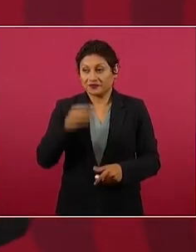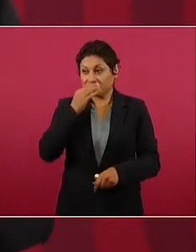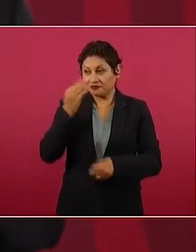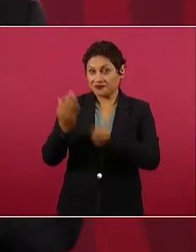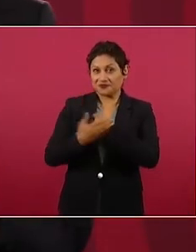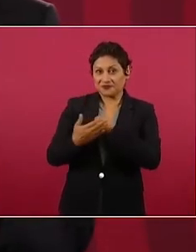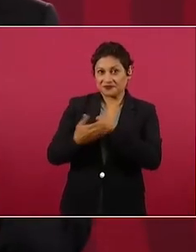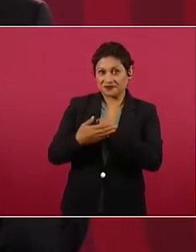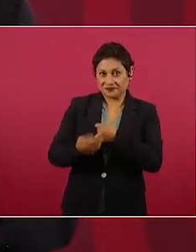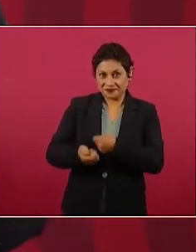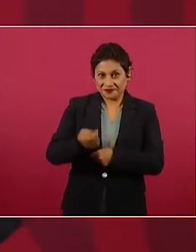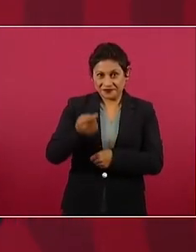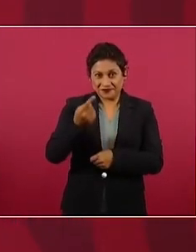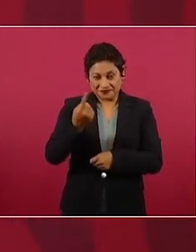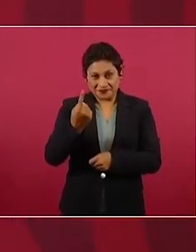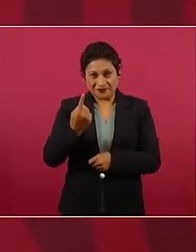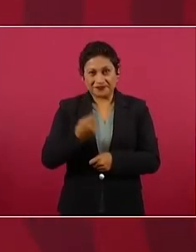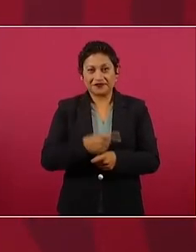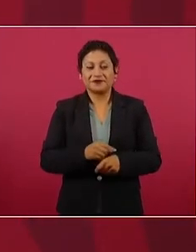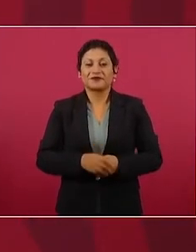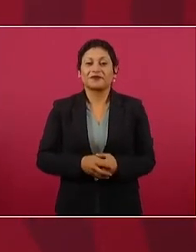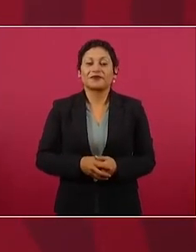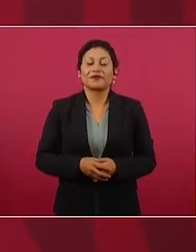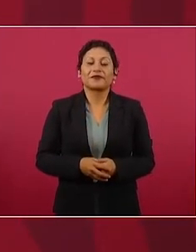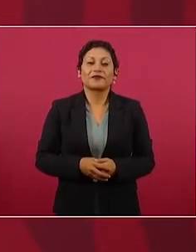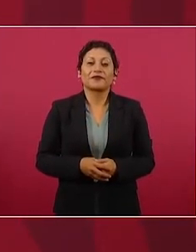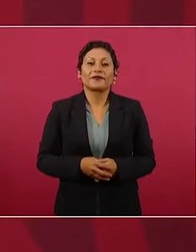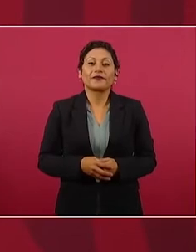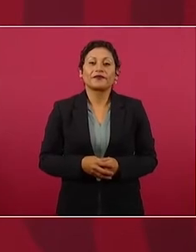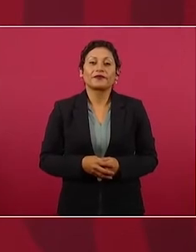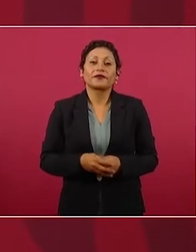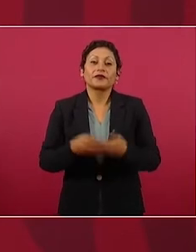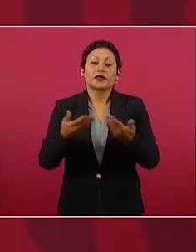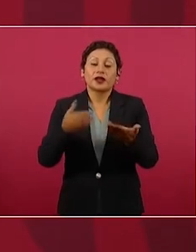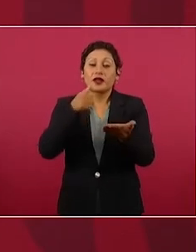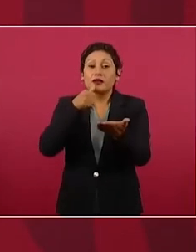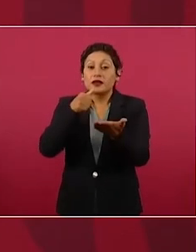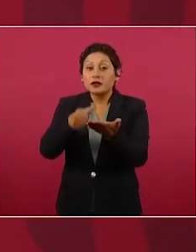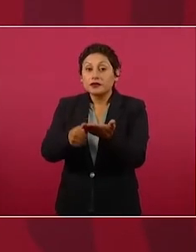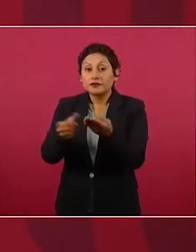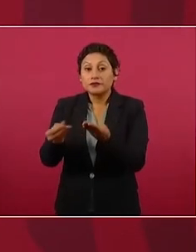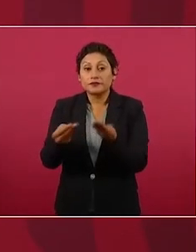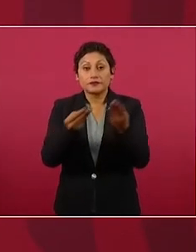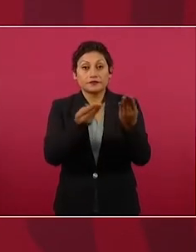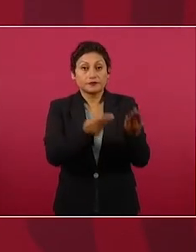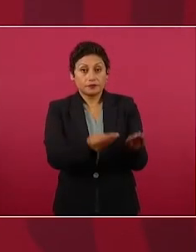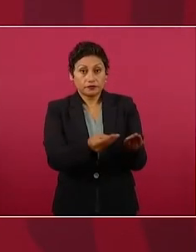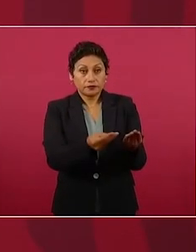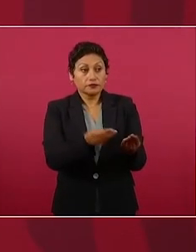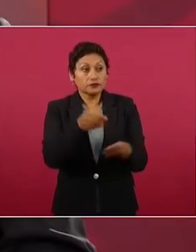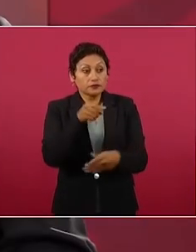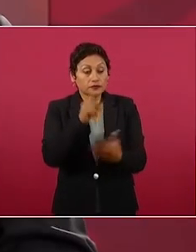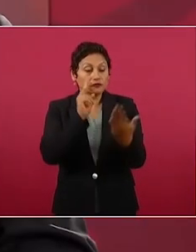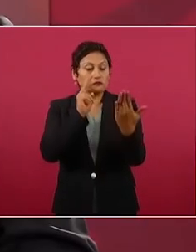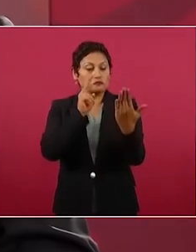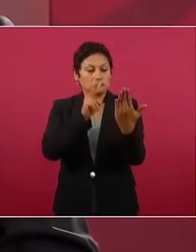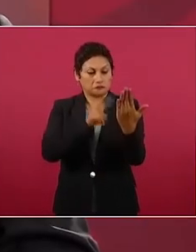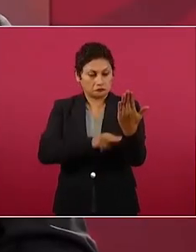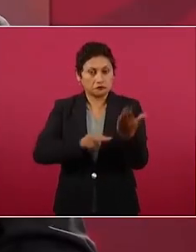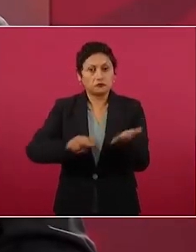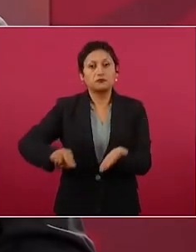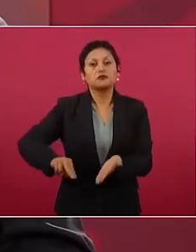le llevaron el documento, lo vio, lo firmó,